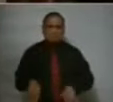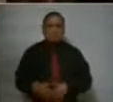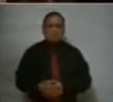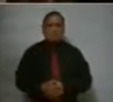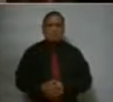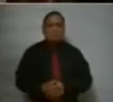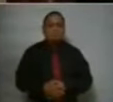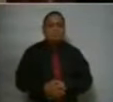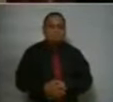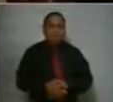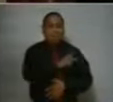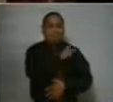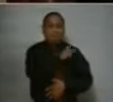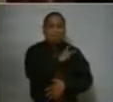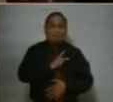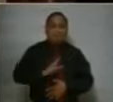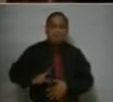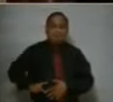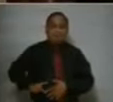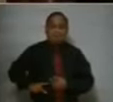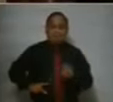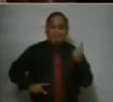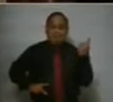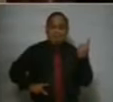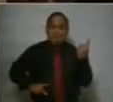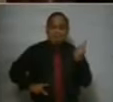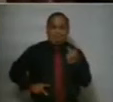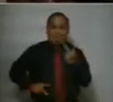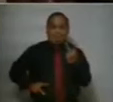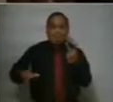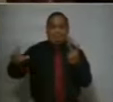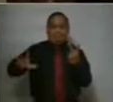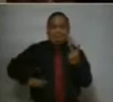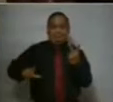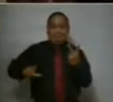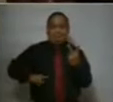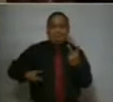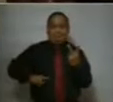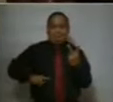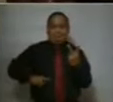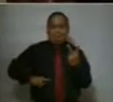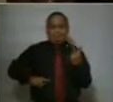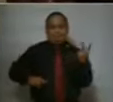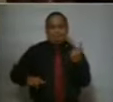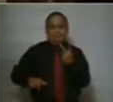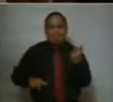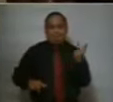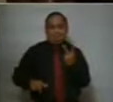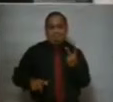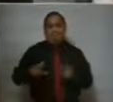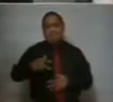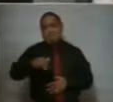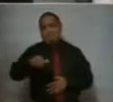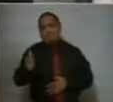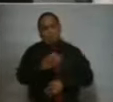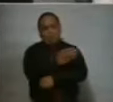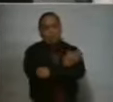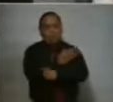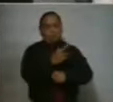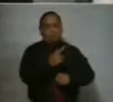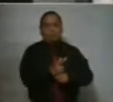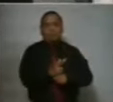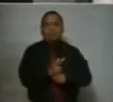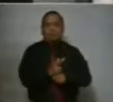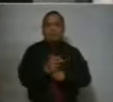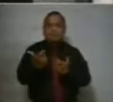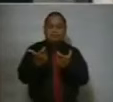Uno es presidente, uno es gobernador, otro es el presidente de Fresnillo y el otro es el que coordina, pues, ahí en la cámara,